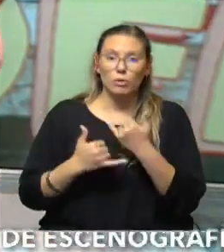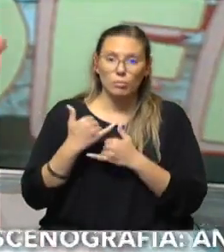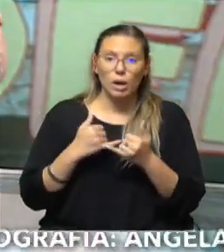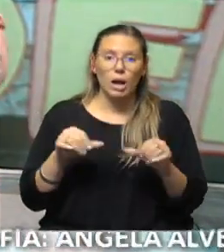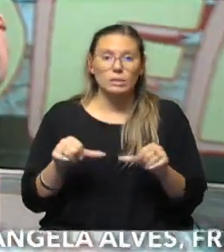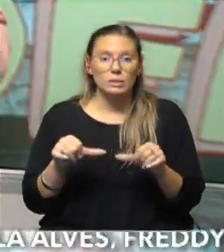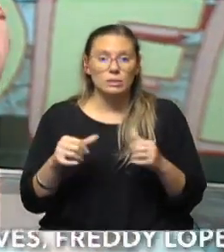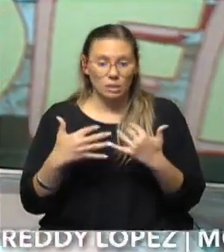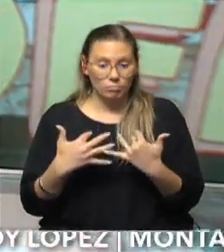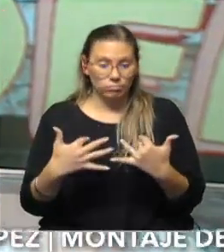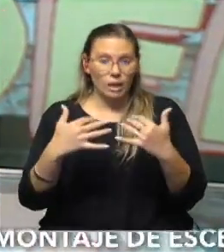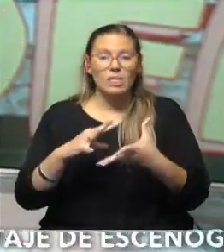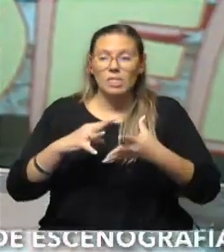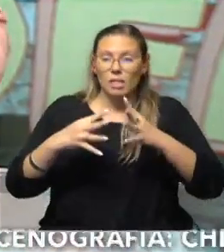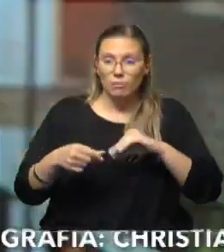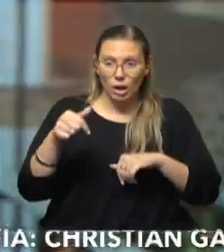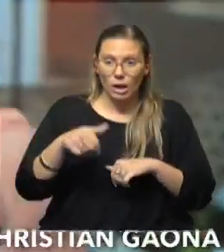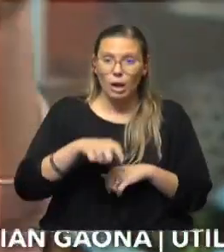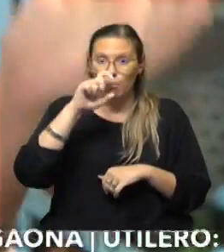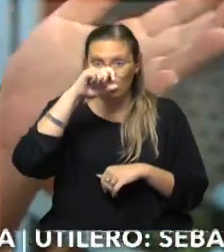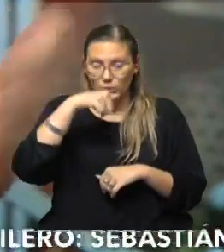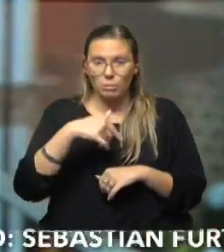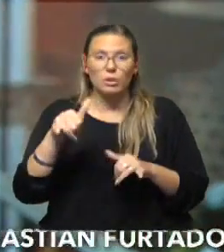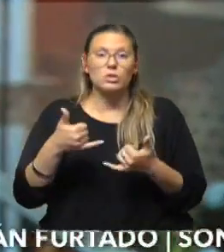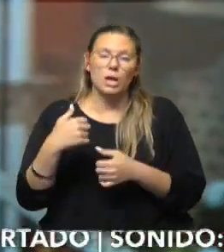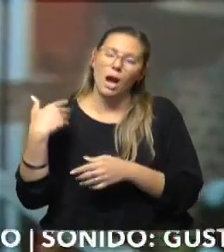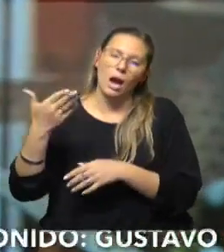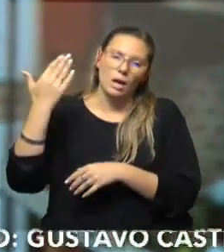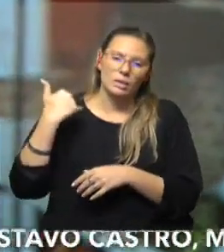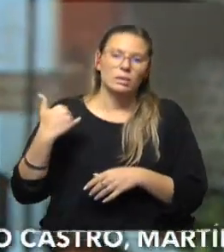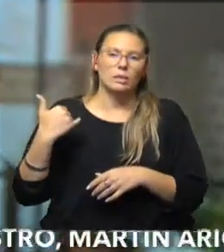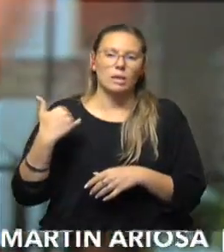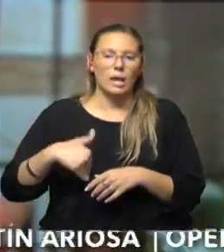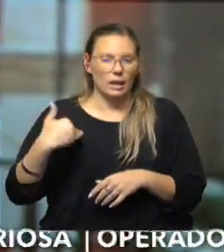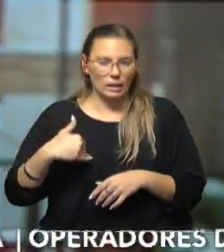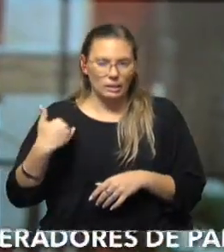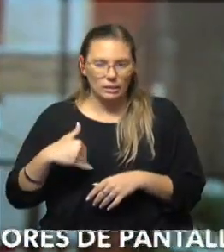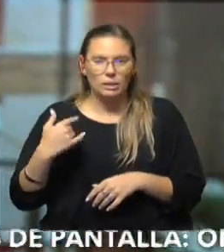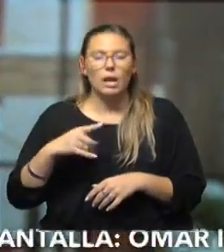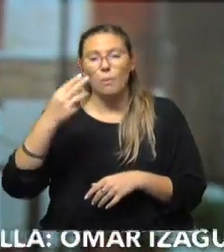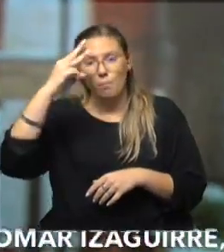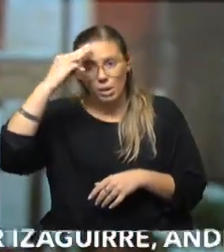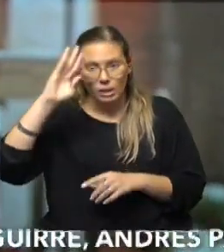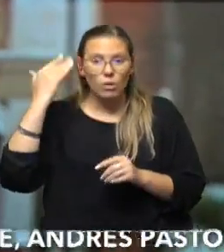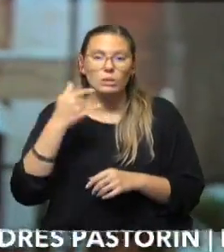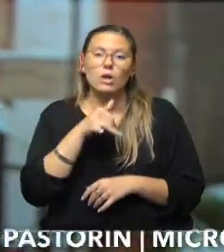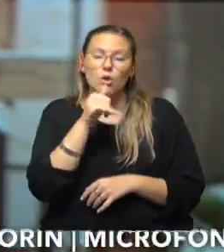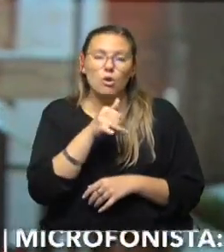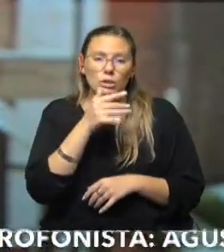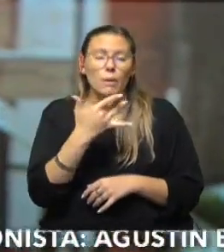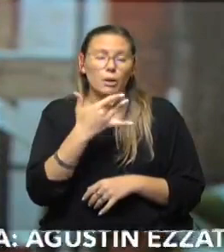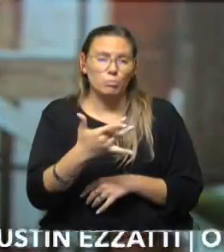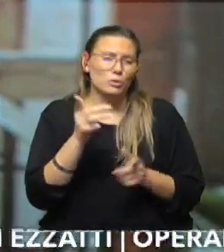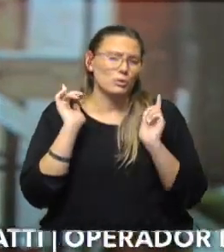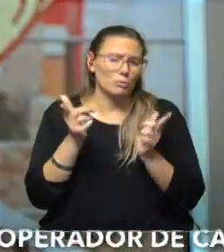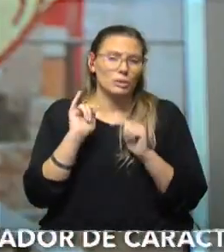ser Deforme ahora, acá en Montevideo. Bueno, ya lo venís haciendo allá también en Argentina, estuviste por México, nos contabas recién, te pasaste divino. La